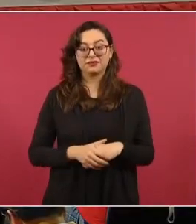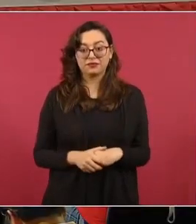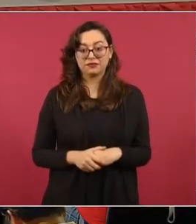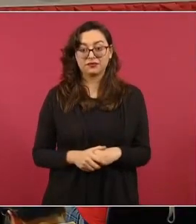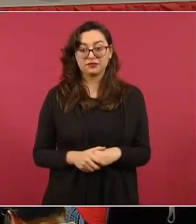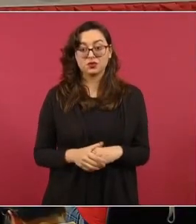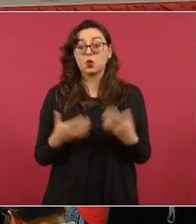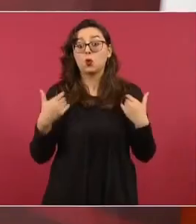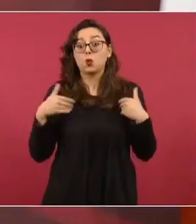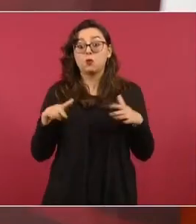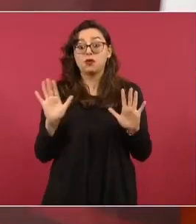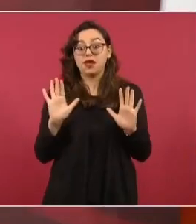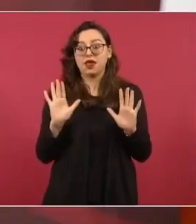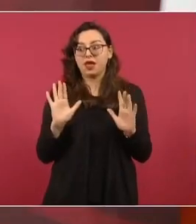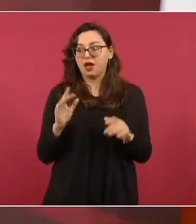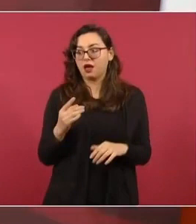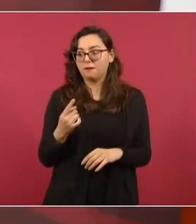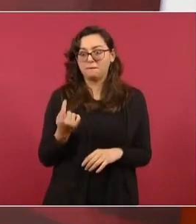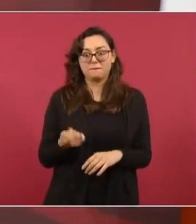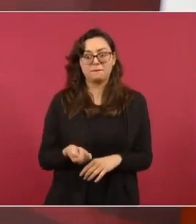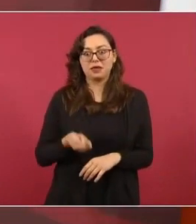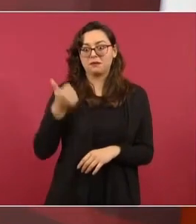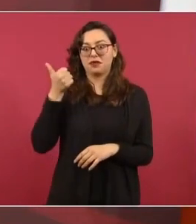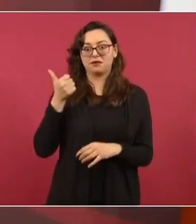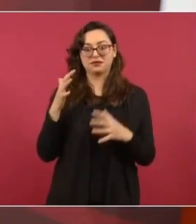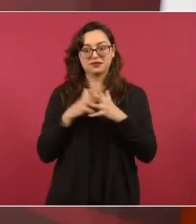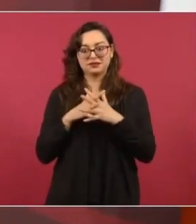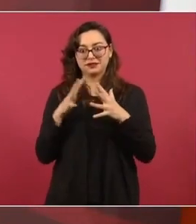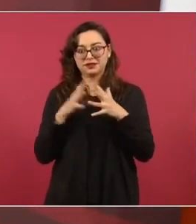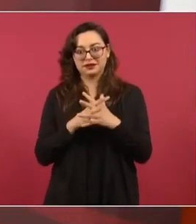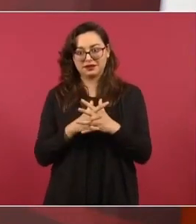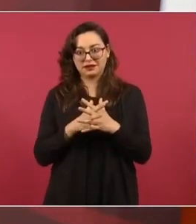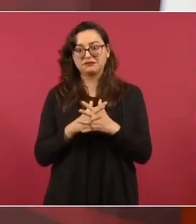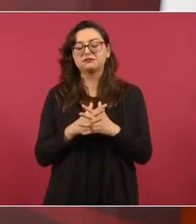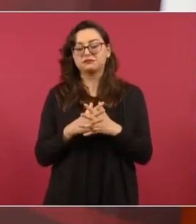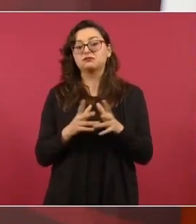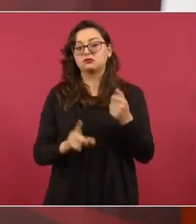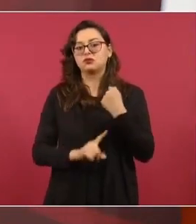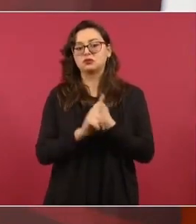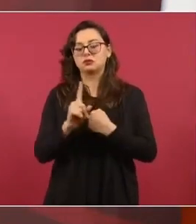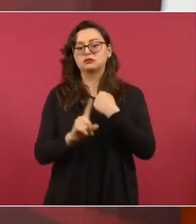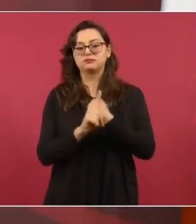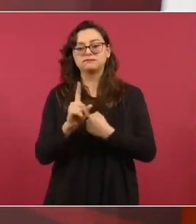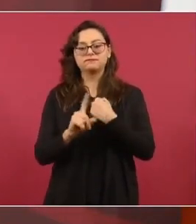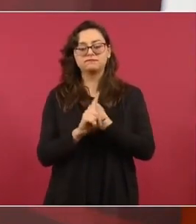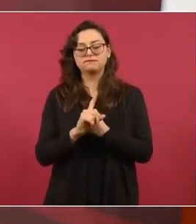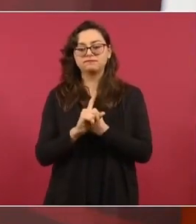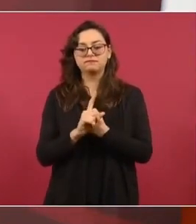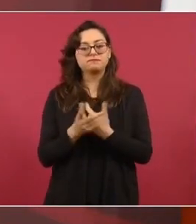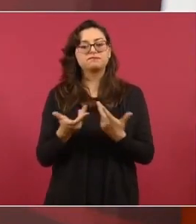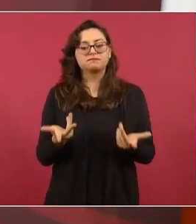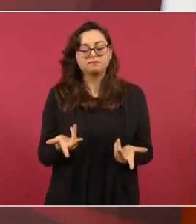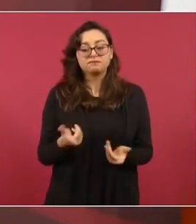guerra con Guatemala, por eso. Entonces quedó en Guatemala,